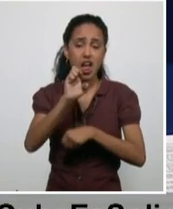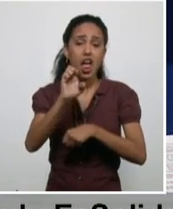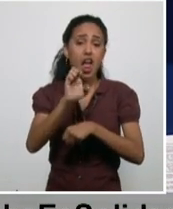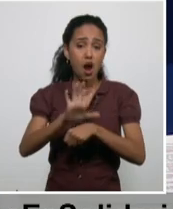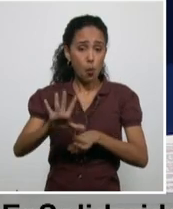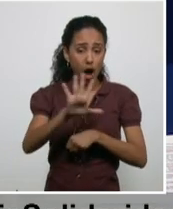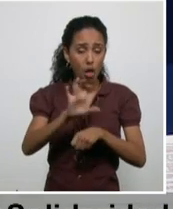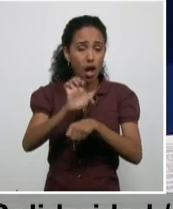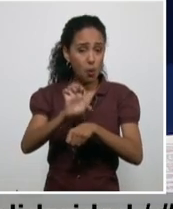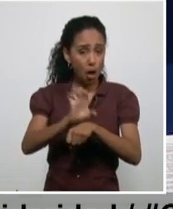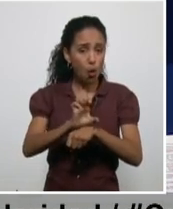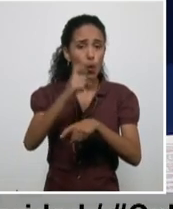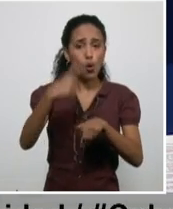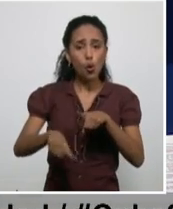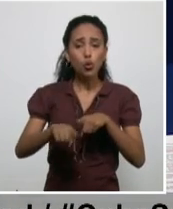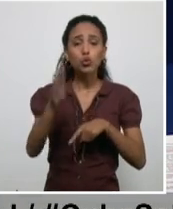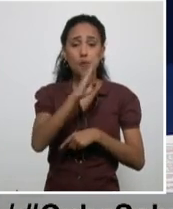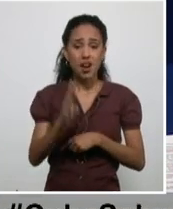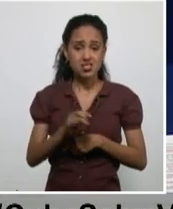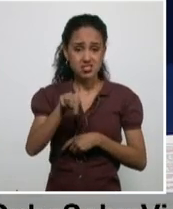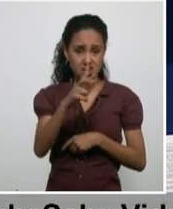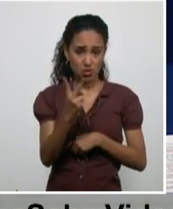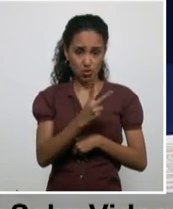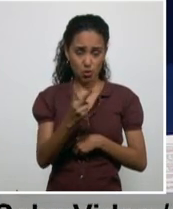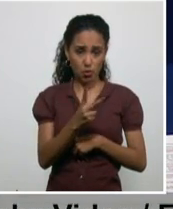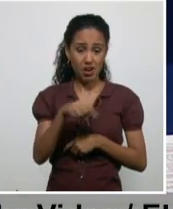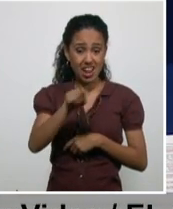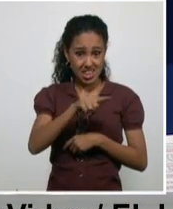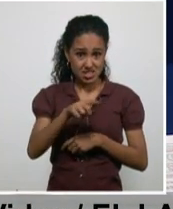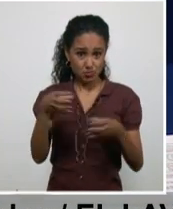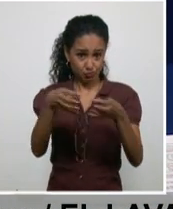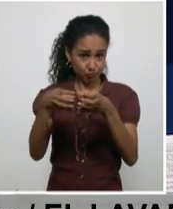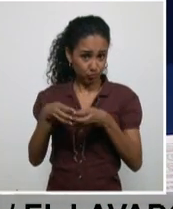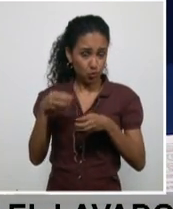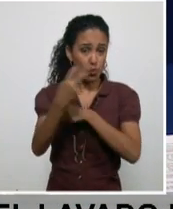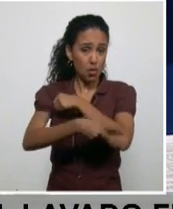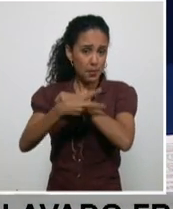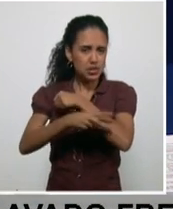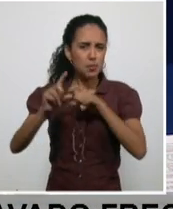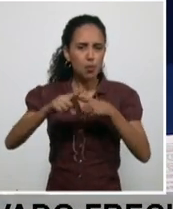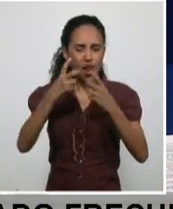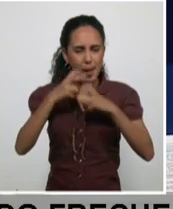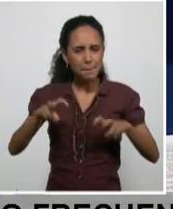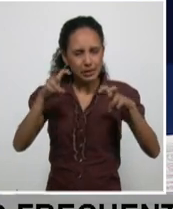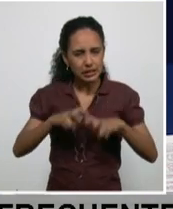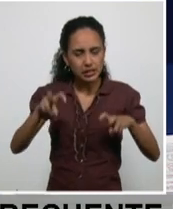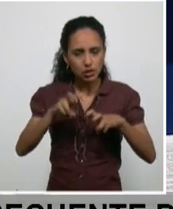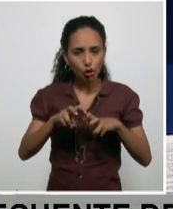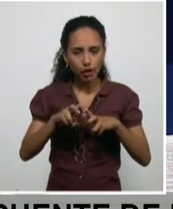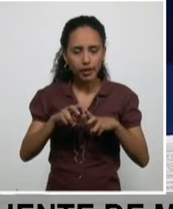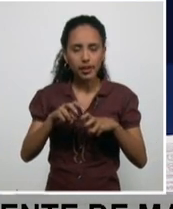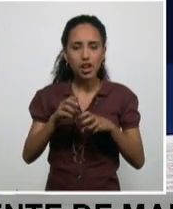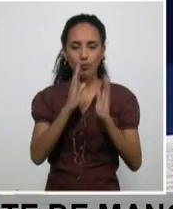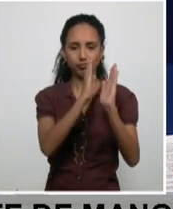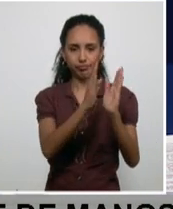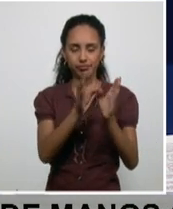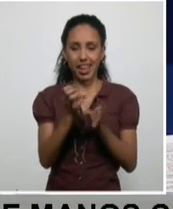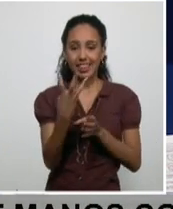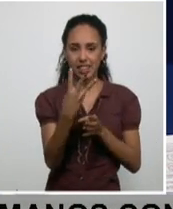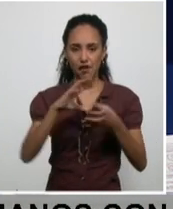Ellos, por las investigaciones y lo que revisaron, dividen en 3 tipos. Está la